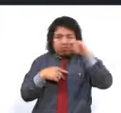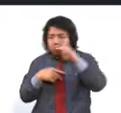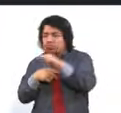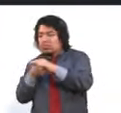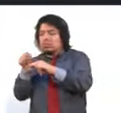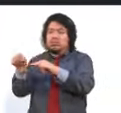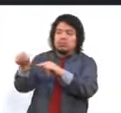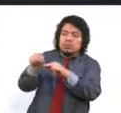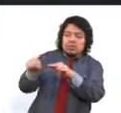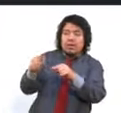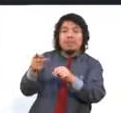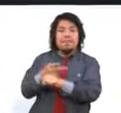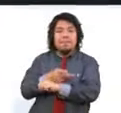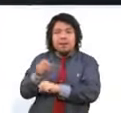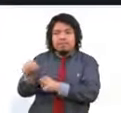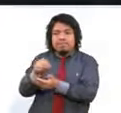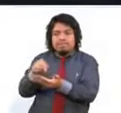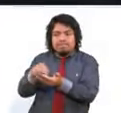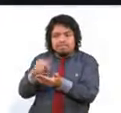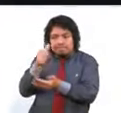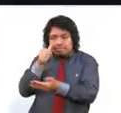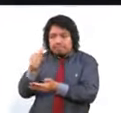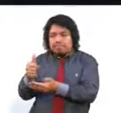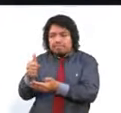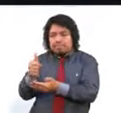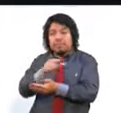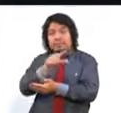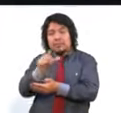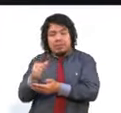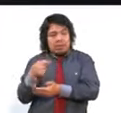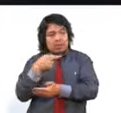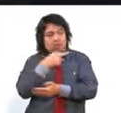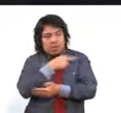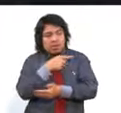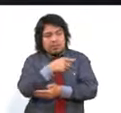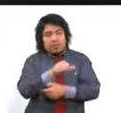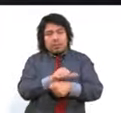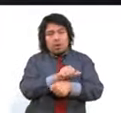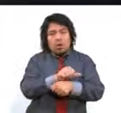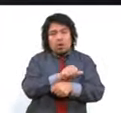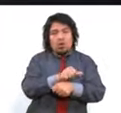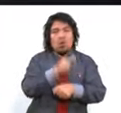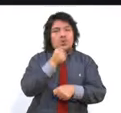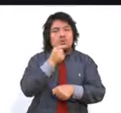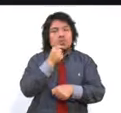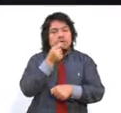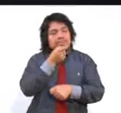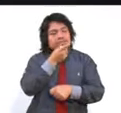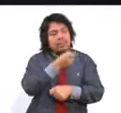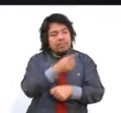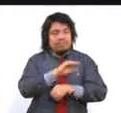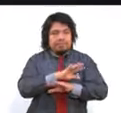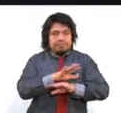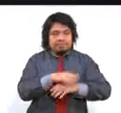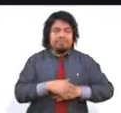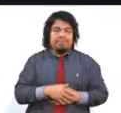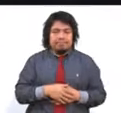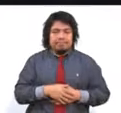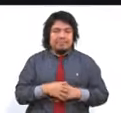lo que estaba ocurriendo en un lugar para poder informárselo rápidamente una patrulla. Lo que muestra esto es cómo